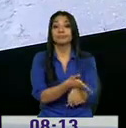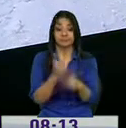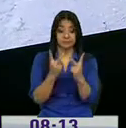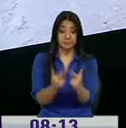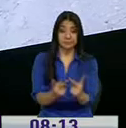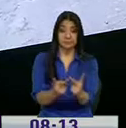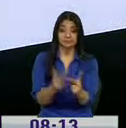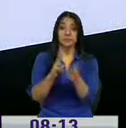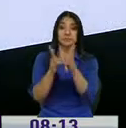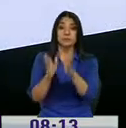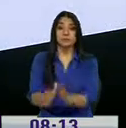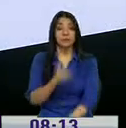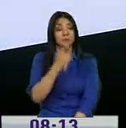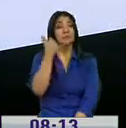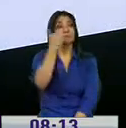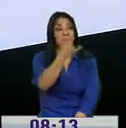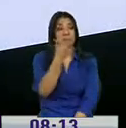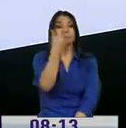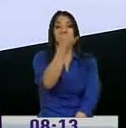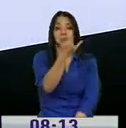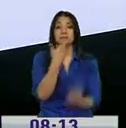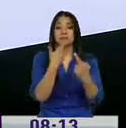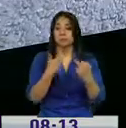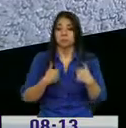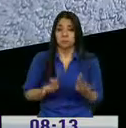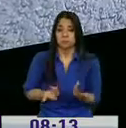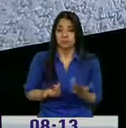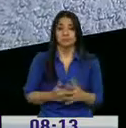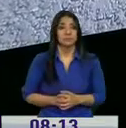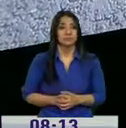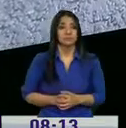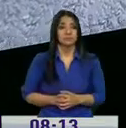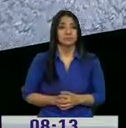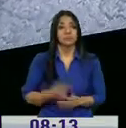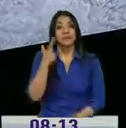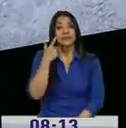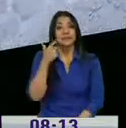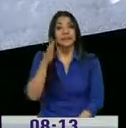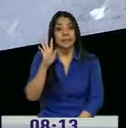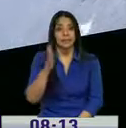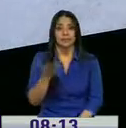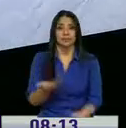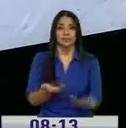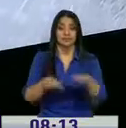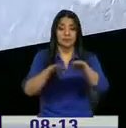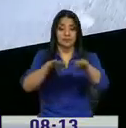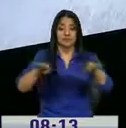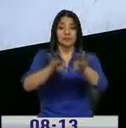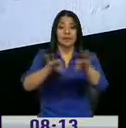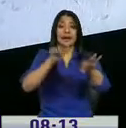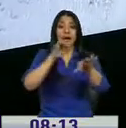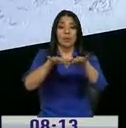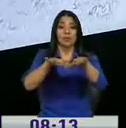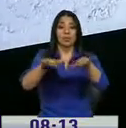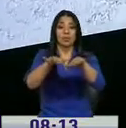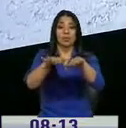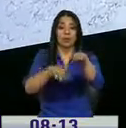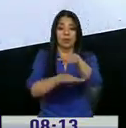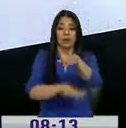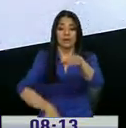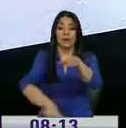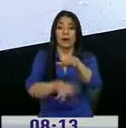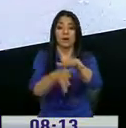el vecino dice que les han llamado. Vecino dice que está un poco de tiempo, que le da temor que por abajo se esté socavando la vía. Y tiene